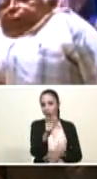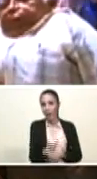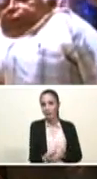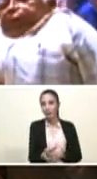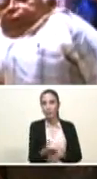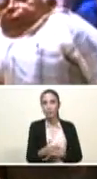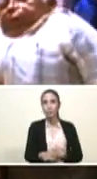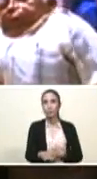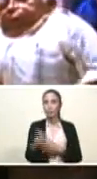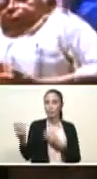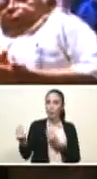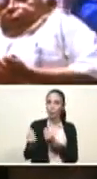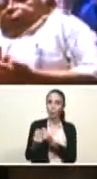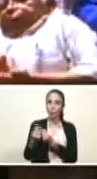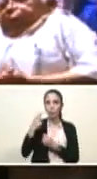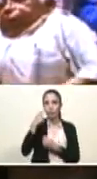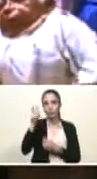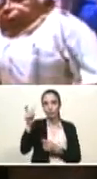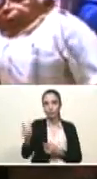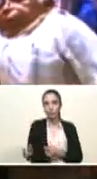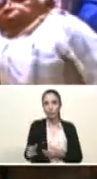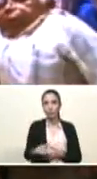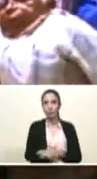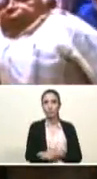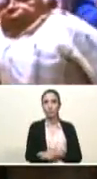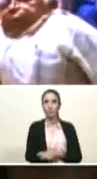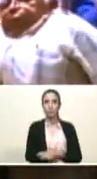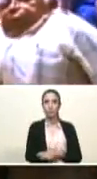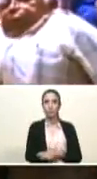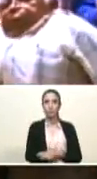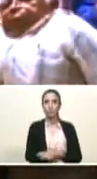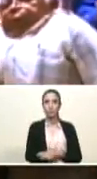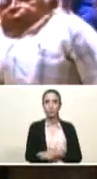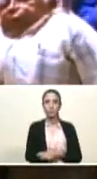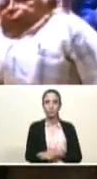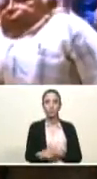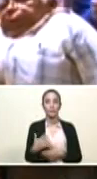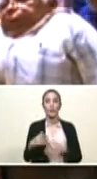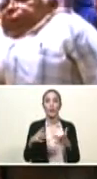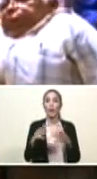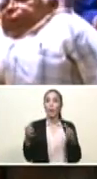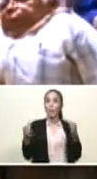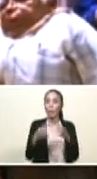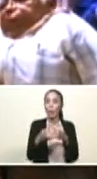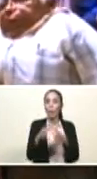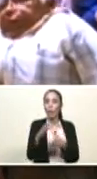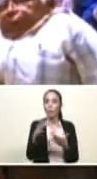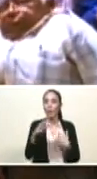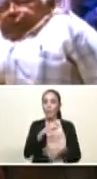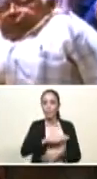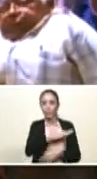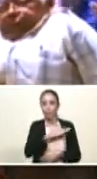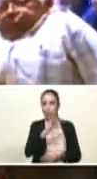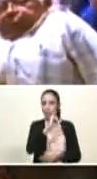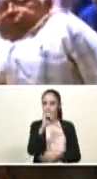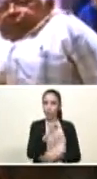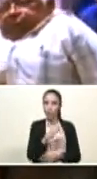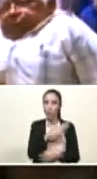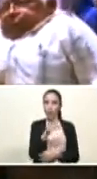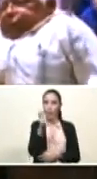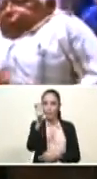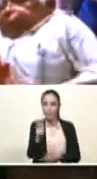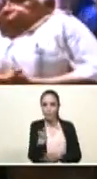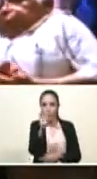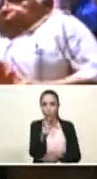Duarte. Saludar al equipo del sistema de Misiones Zulia, con nosotros Jerickson Ríos, está aquí con nosotros,